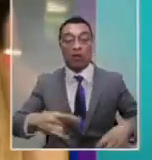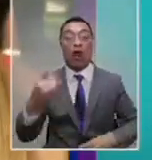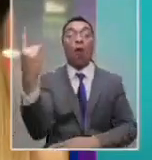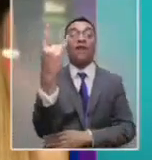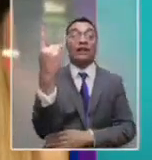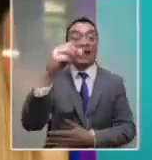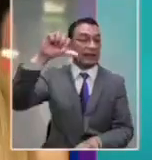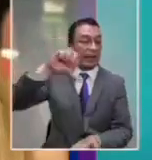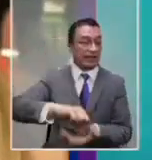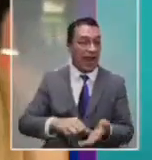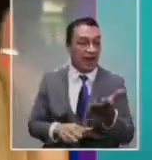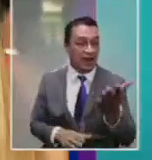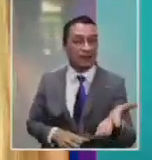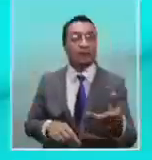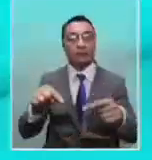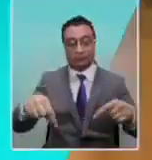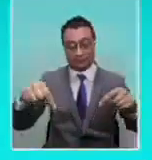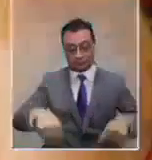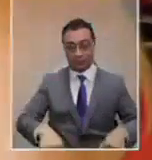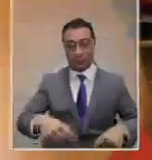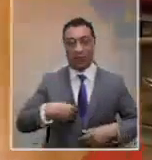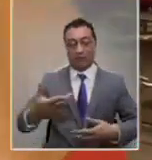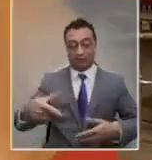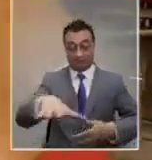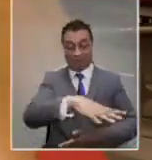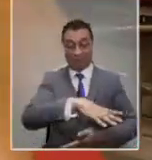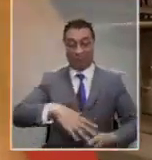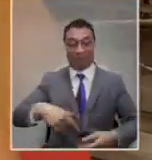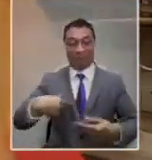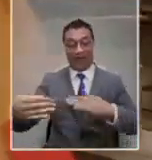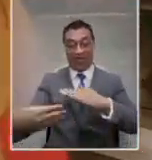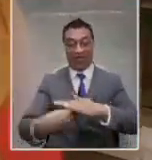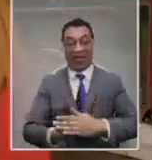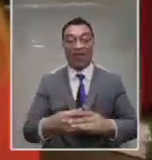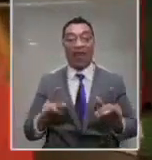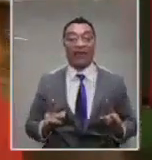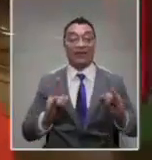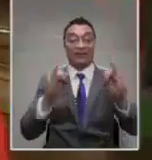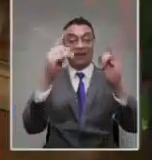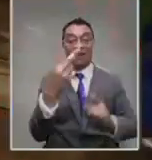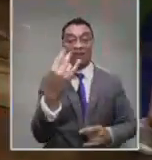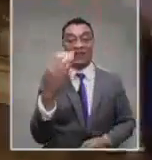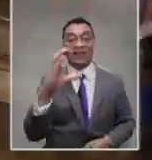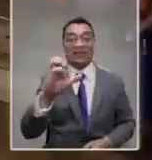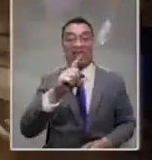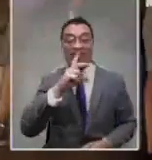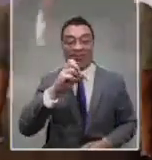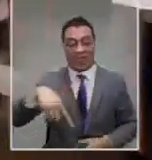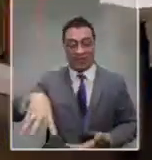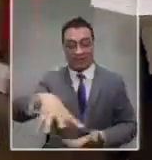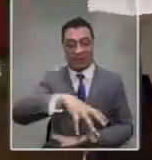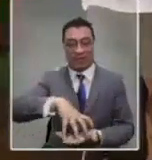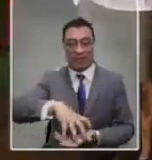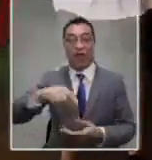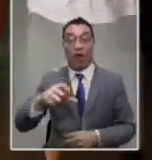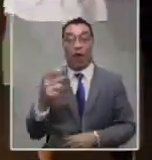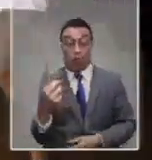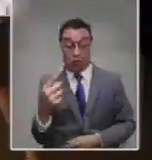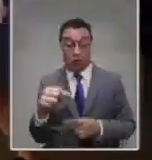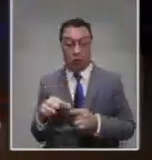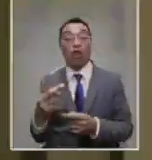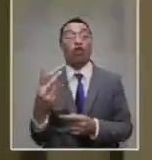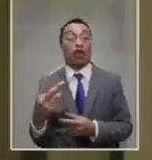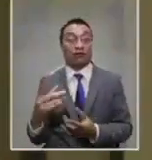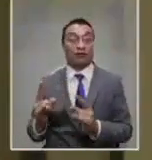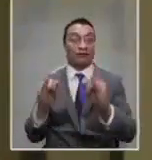de la Universidad Central. Estamos acá en el Hall Central del edificio Vicente Kovacevic, uno de